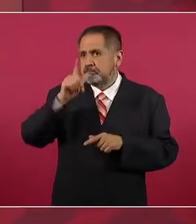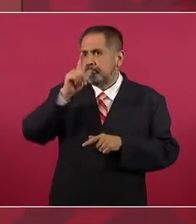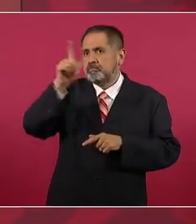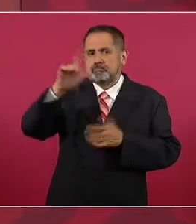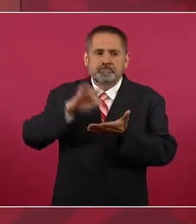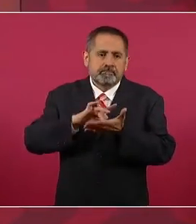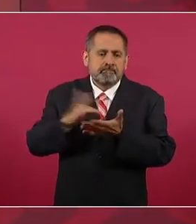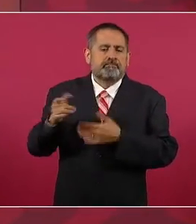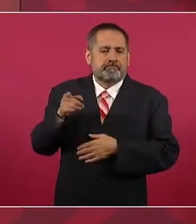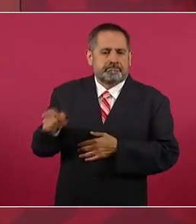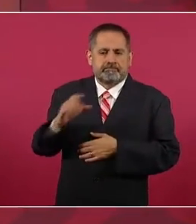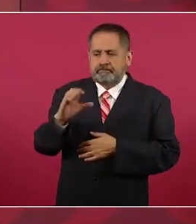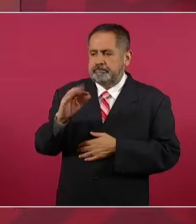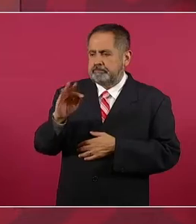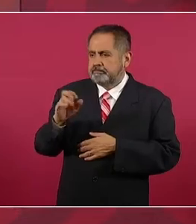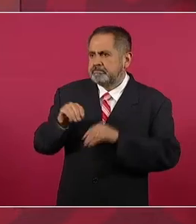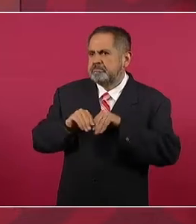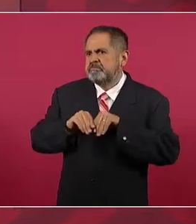eso.